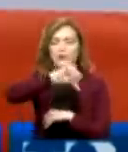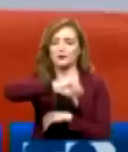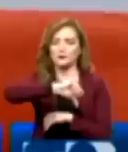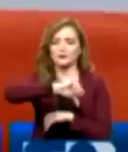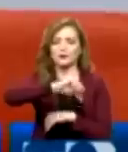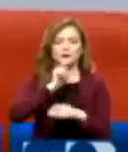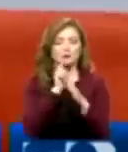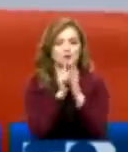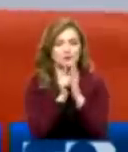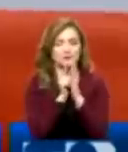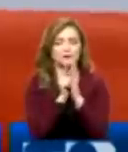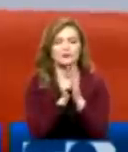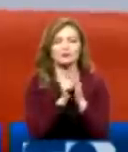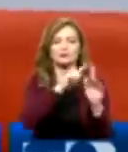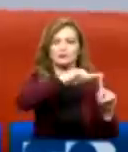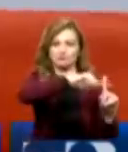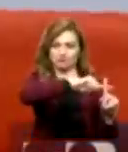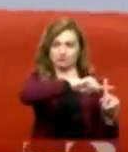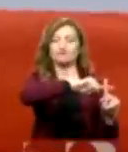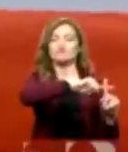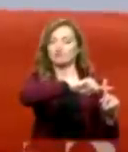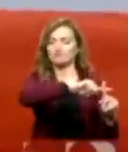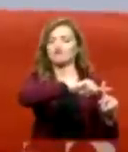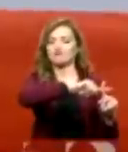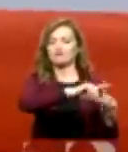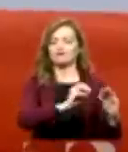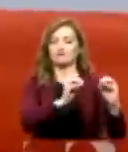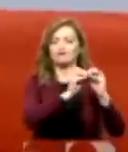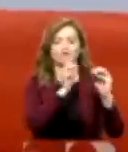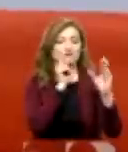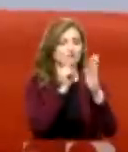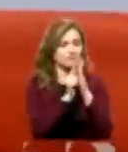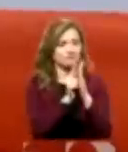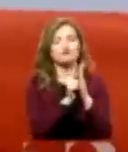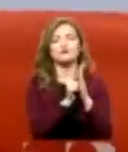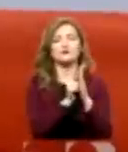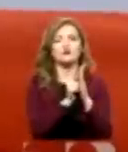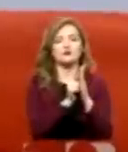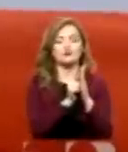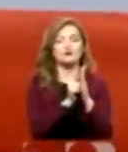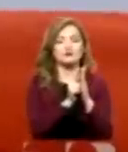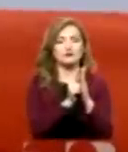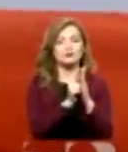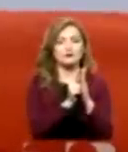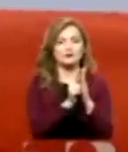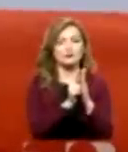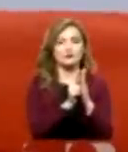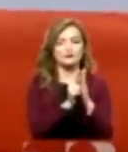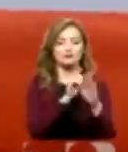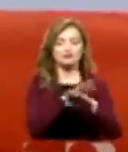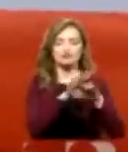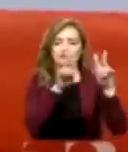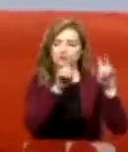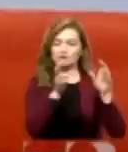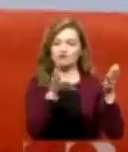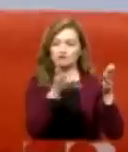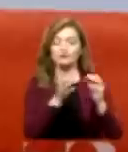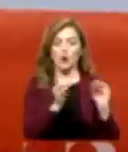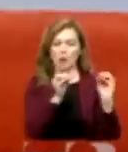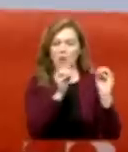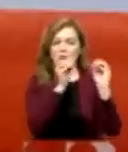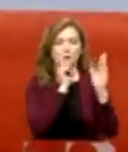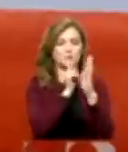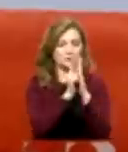estamos denunciando y eso es bueno. Yo creo que el aumento de las denuncias, mucho de este es por este factor, debido a este factor. Pero